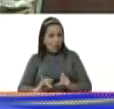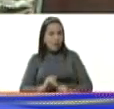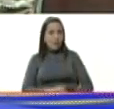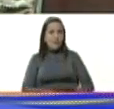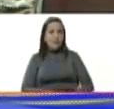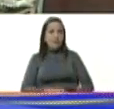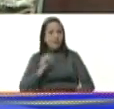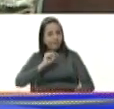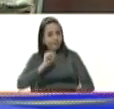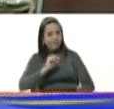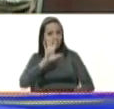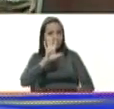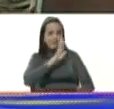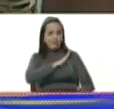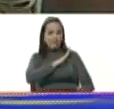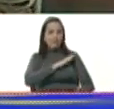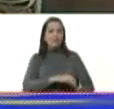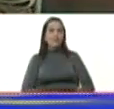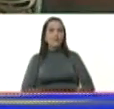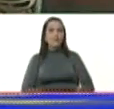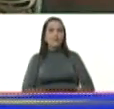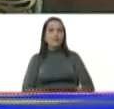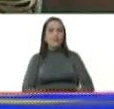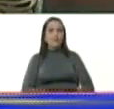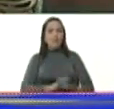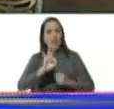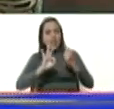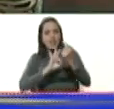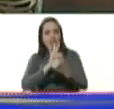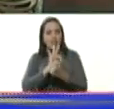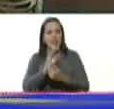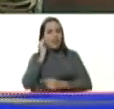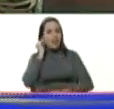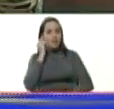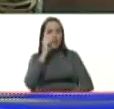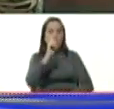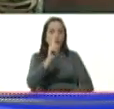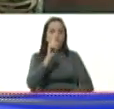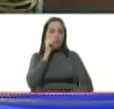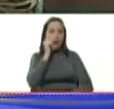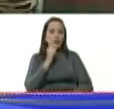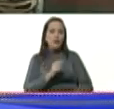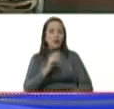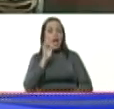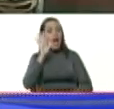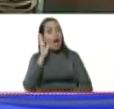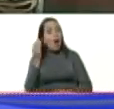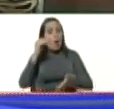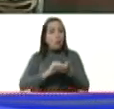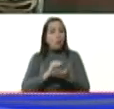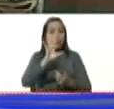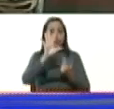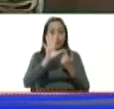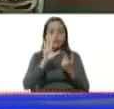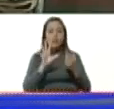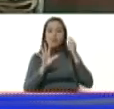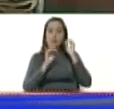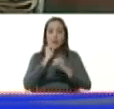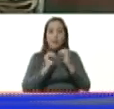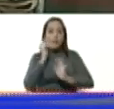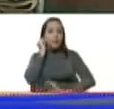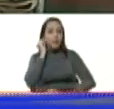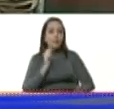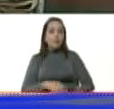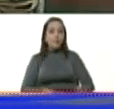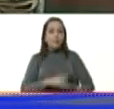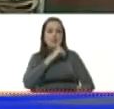5 tengo. ¿Cuántas hembras, cuántos varones? 3 hembras y un varón. ¿Y ahora qué viene? Una niña. Una niña. ¿Cómo se va a llamar?